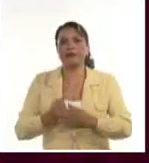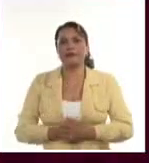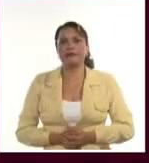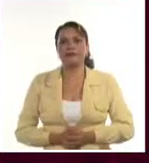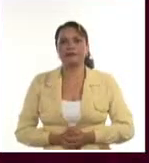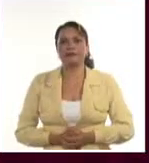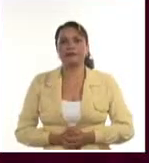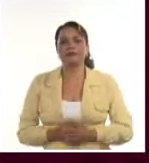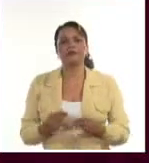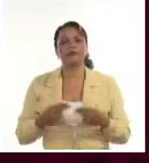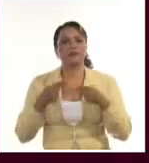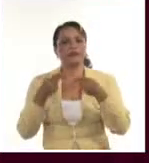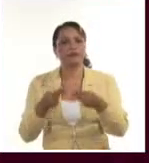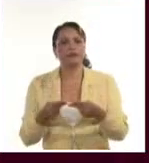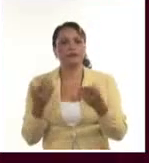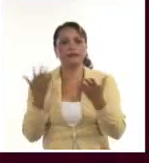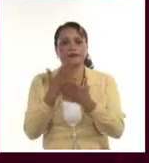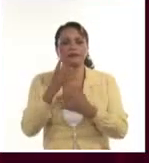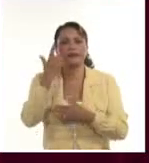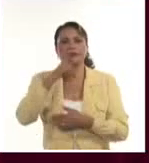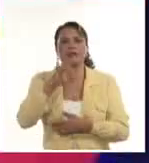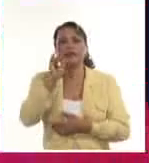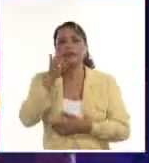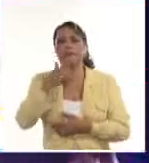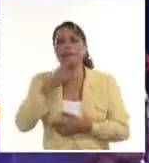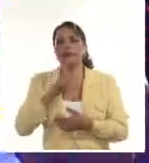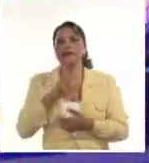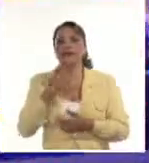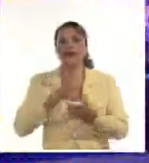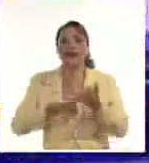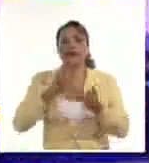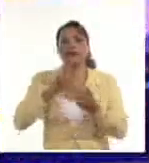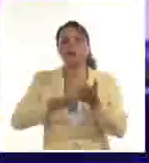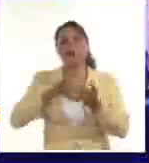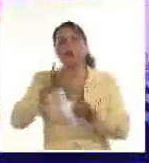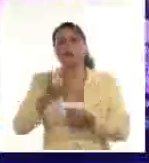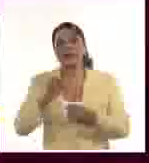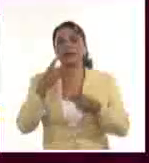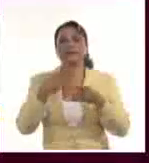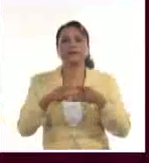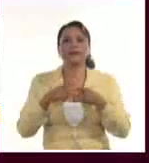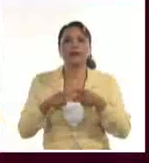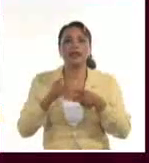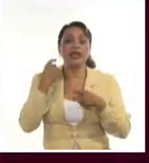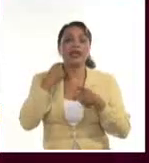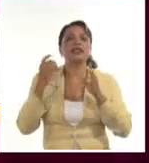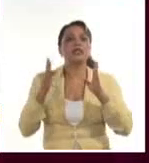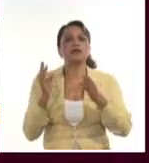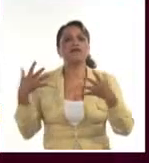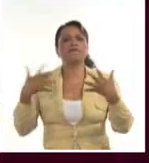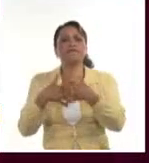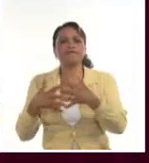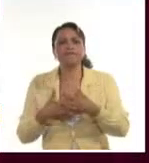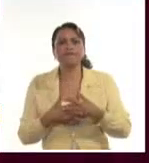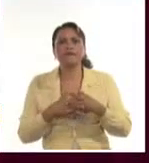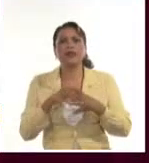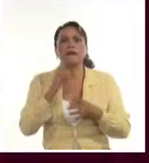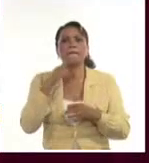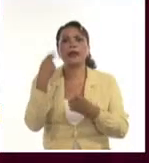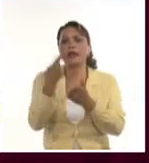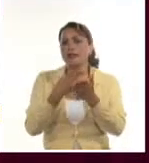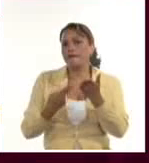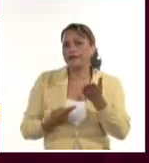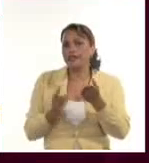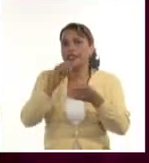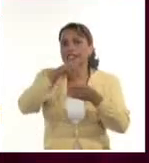rindiendo homenaje a Alberto Álvarez, a Pupi, también a Piloto Ibera. También este año vamos a vincular mucho más la plástica dentro